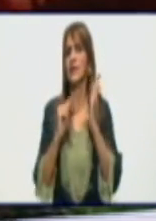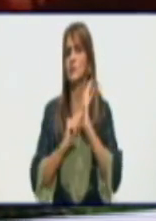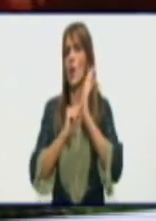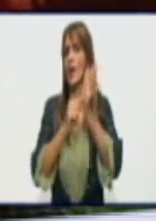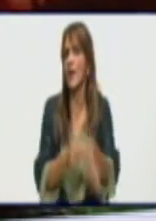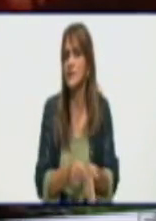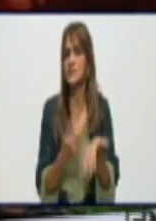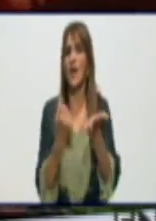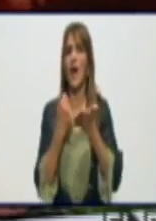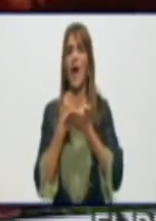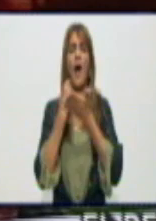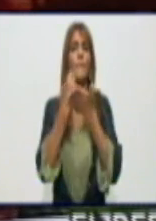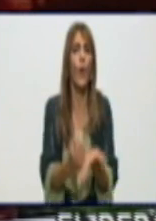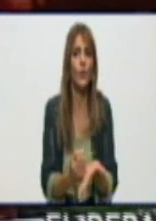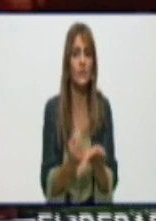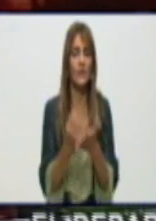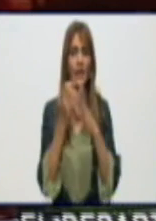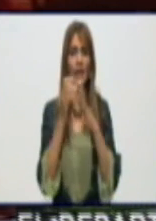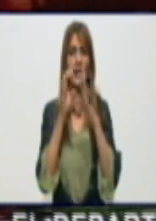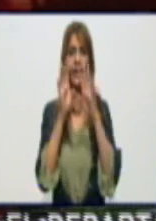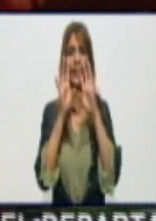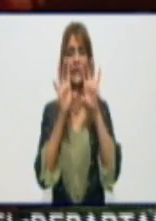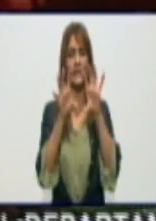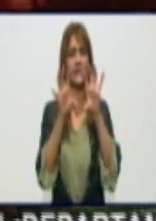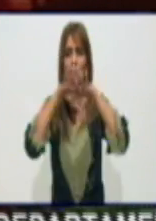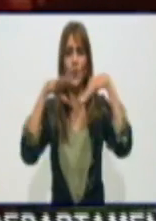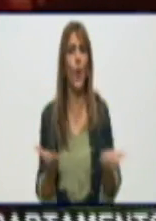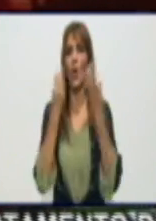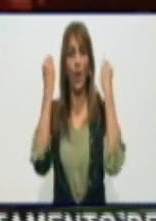la programación de nuestro canal. Reitero,